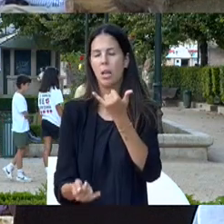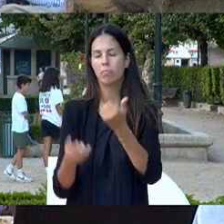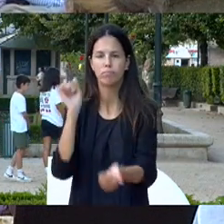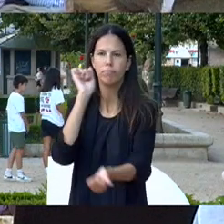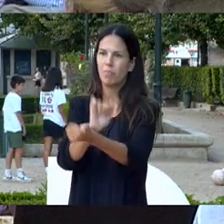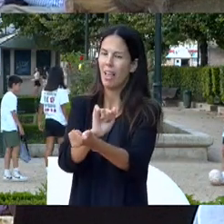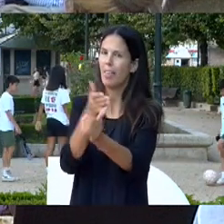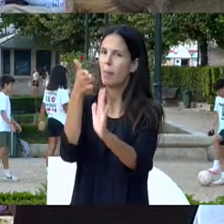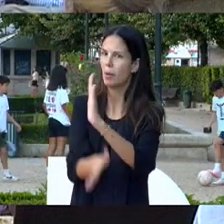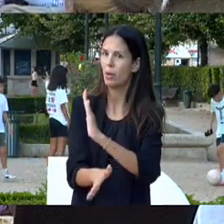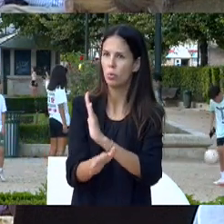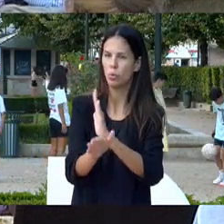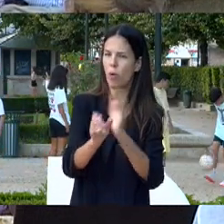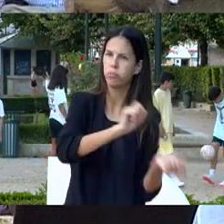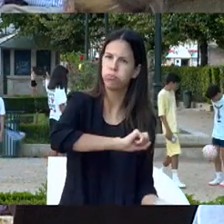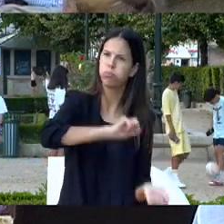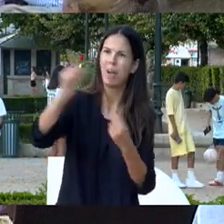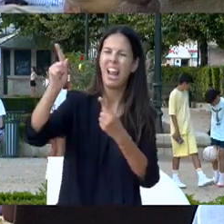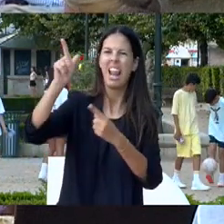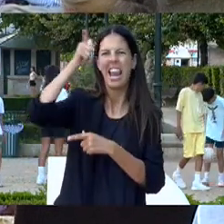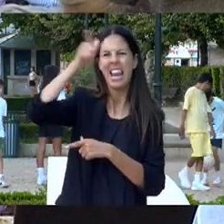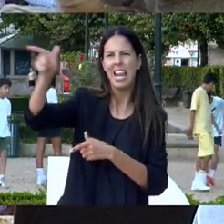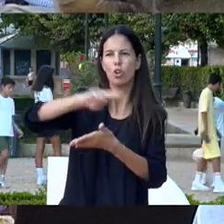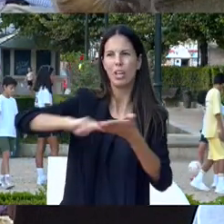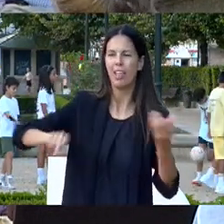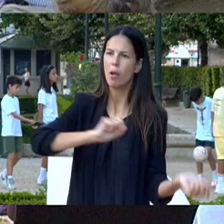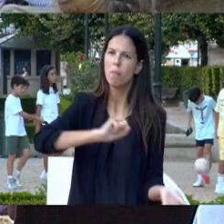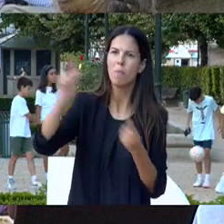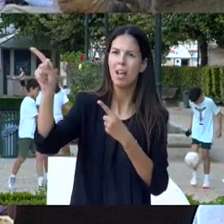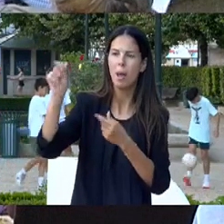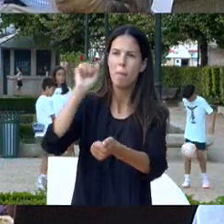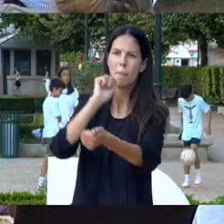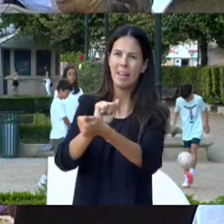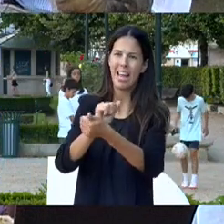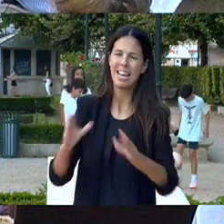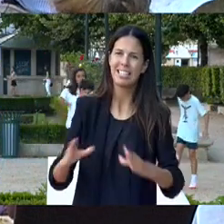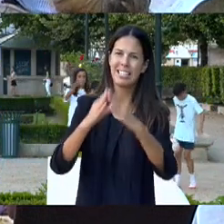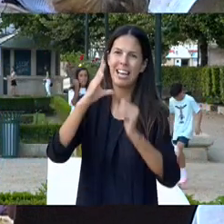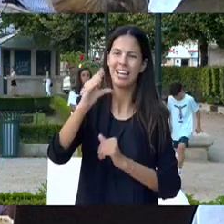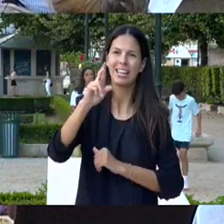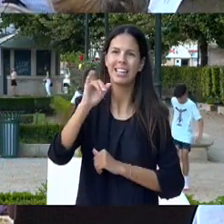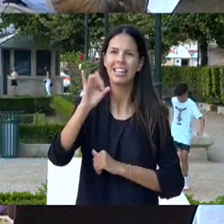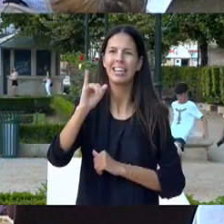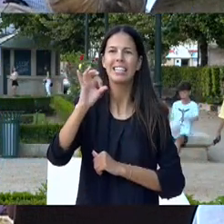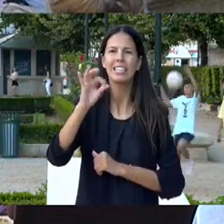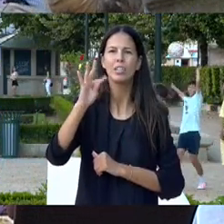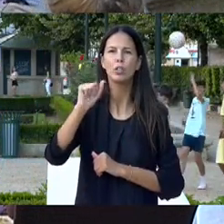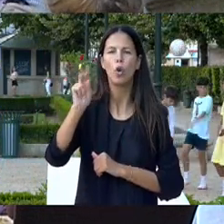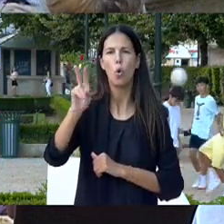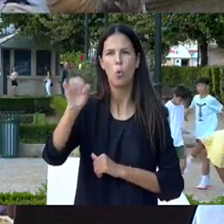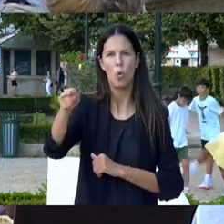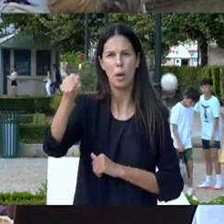perpetua e os mandan ben alonxados de Galicia. Mándanos ao penal de San Cristobo, non vou falar de San Cristóbal de